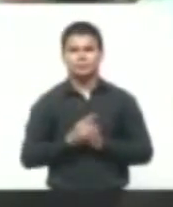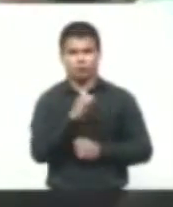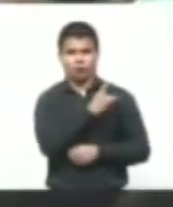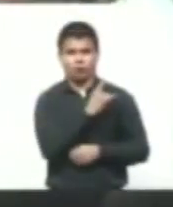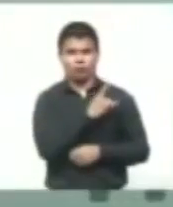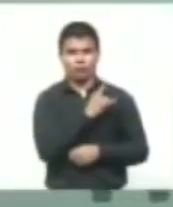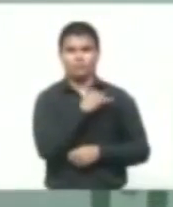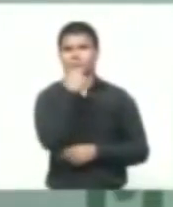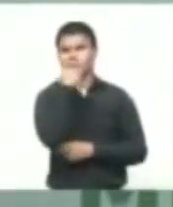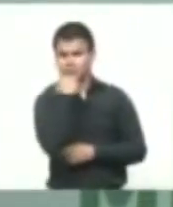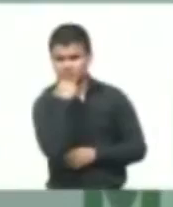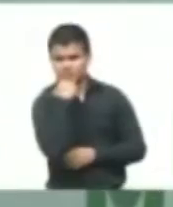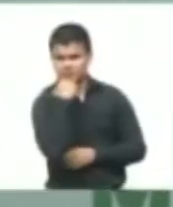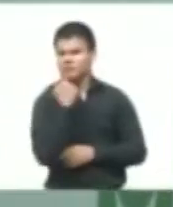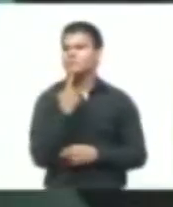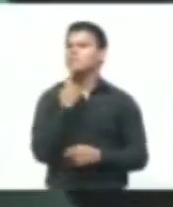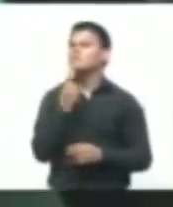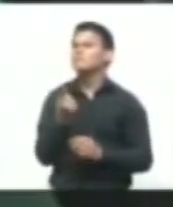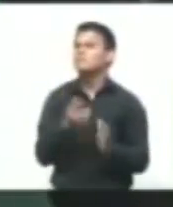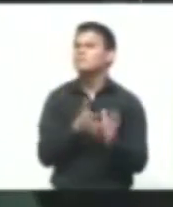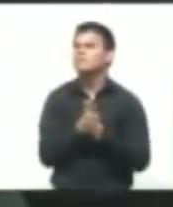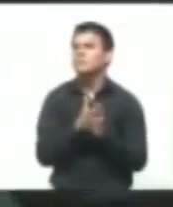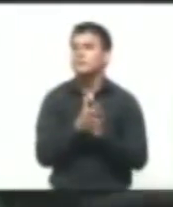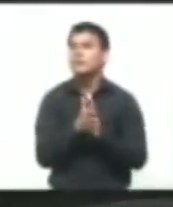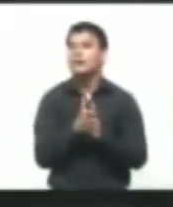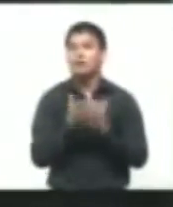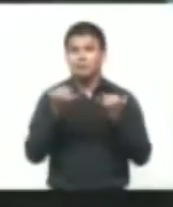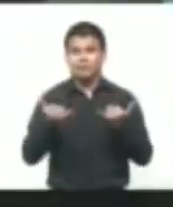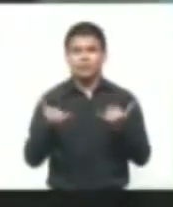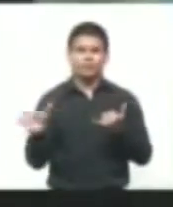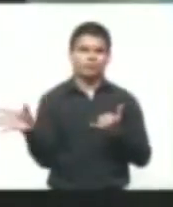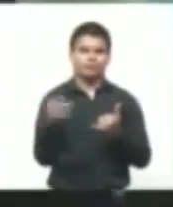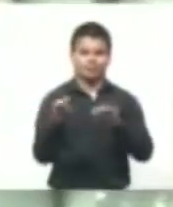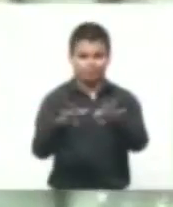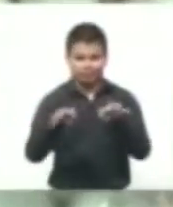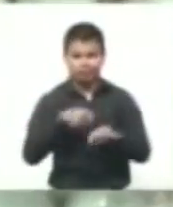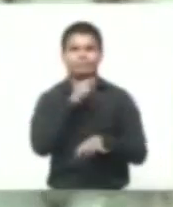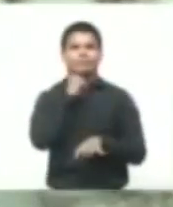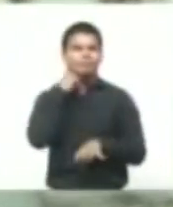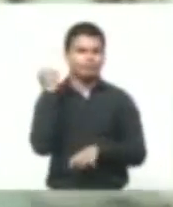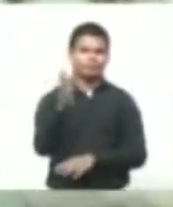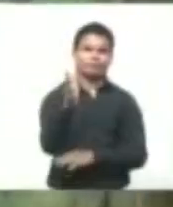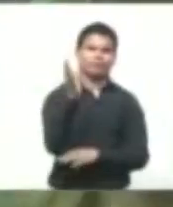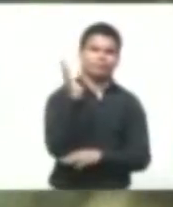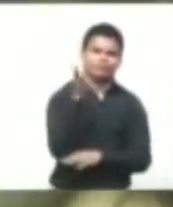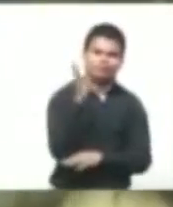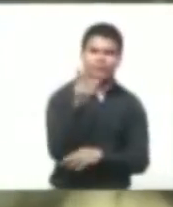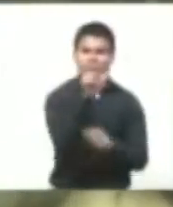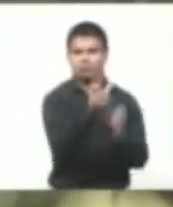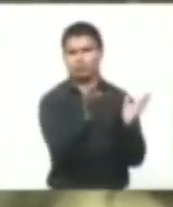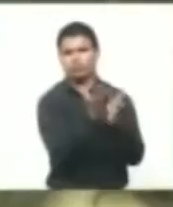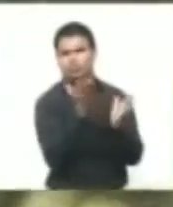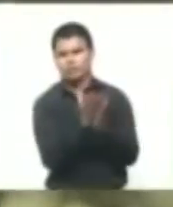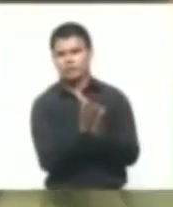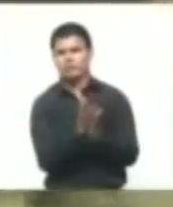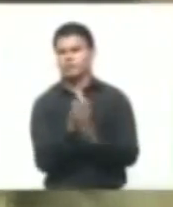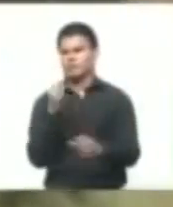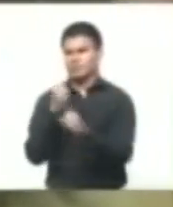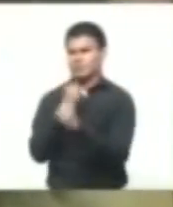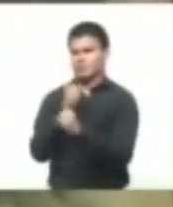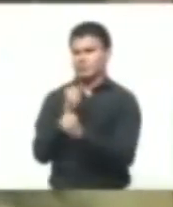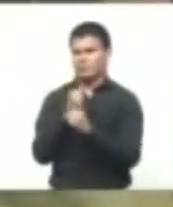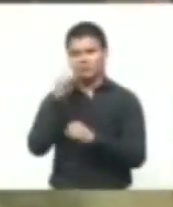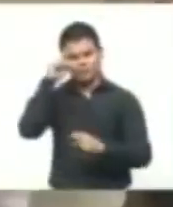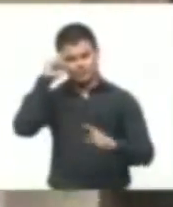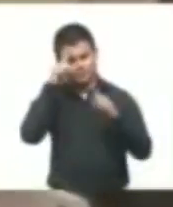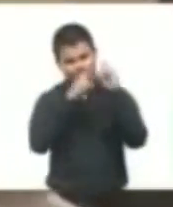Universidad Metropolitana de Barranquilla preparó una solemne misa donde asistieron estudiantes y trabajadores con el fin de iniciar la Cuaresma, tiempo de reflexión